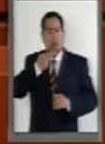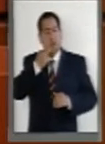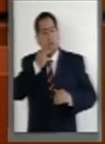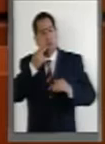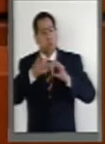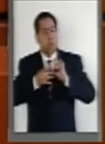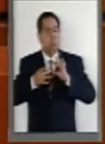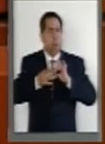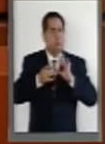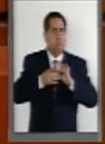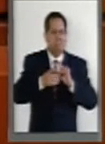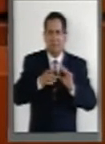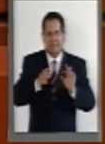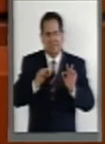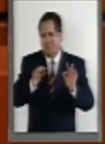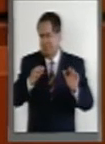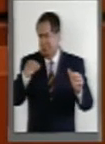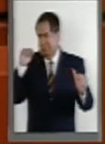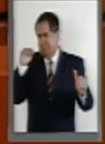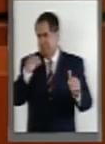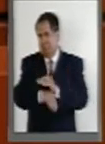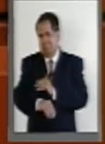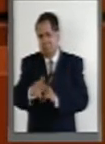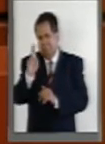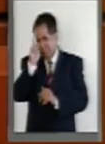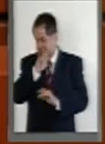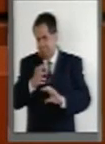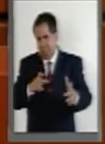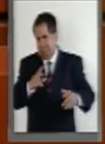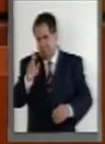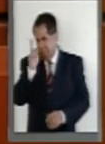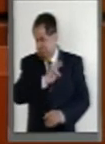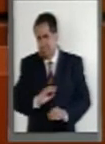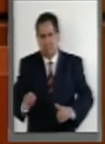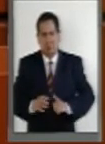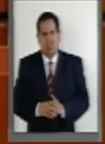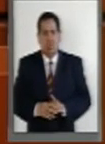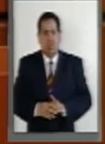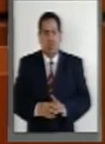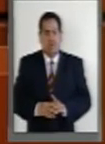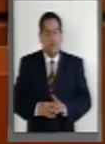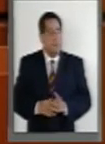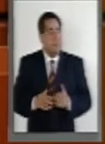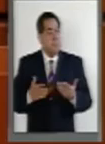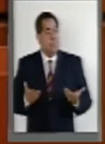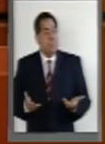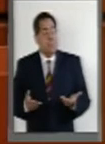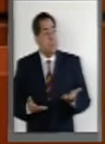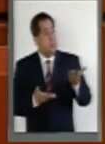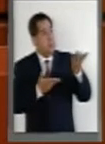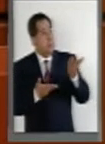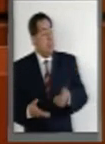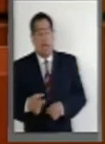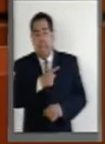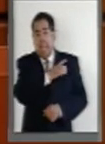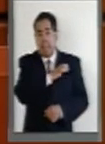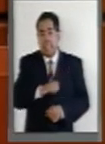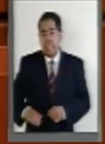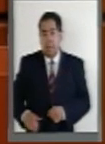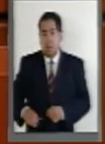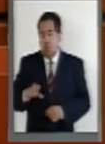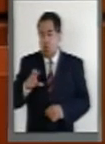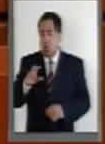El desastre perfecto. La recepción de Peña Nieto al candidato republicano Donald